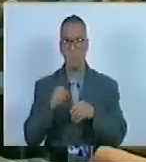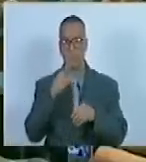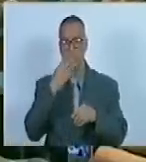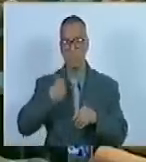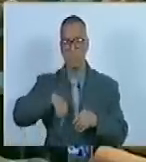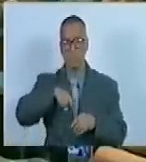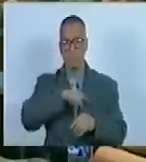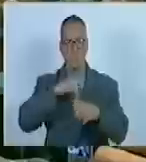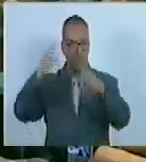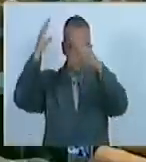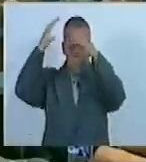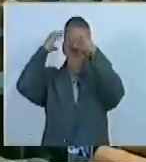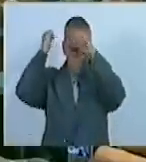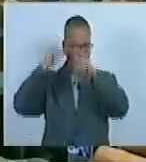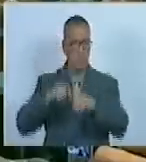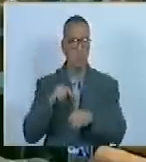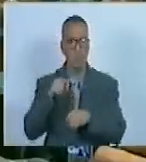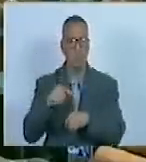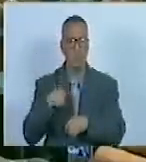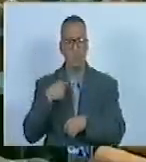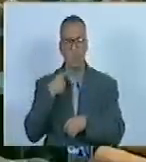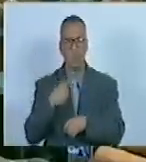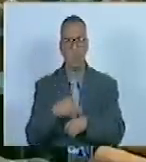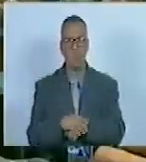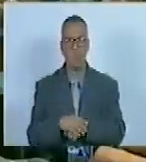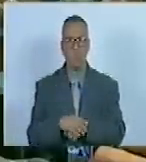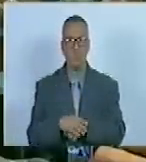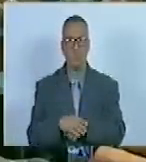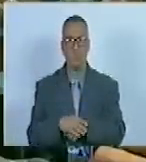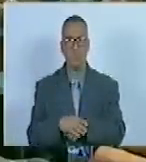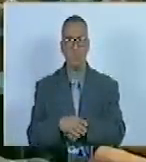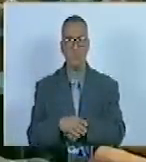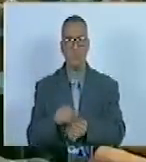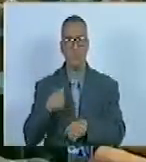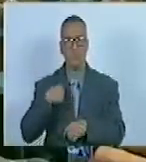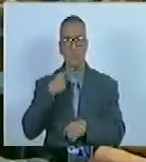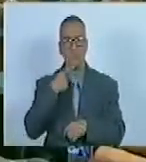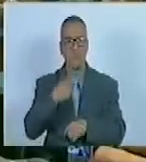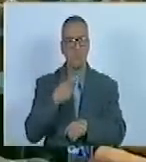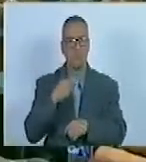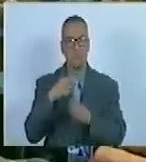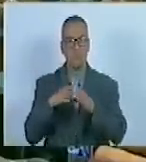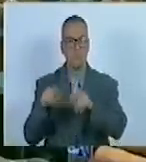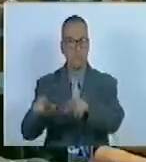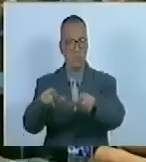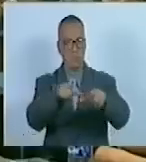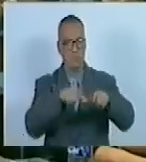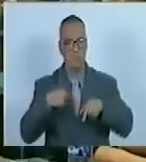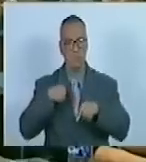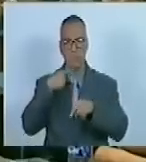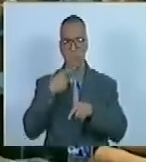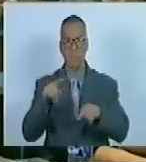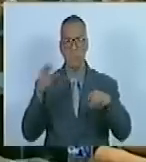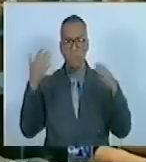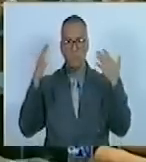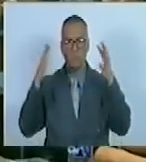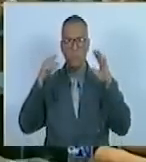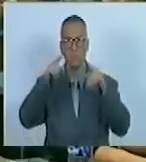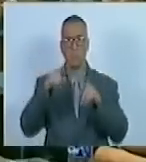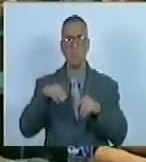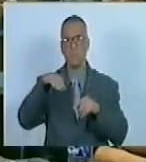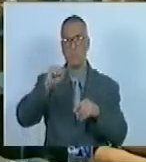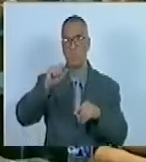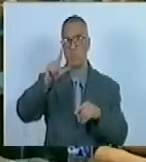nuestra embajada. Y me gustaría que desde este escenario le diéramos un fuerte aplauso a